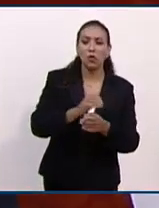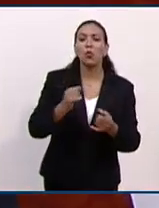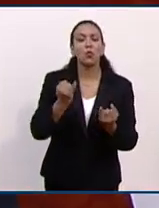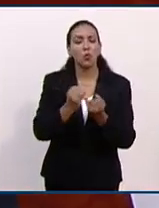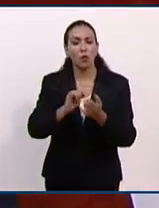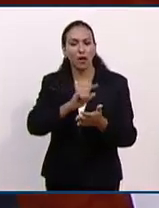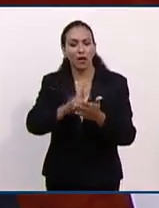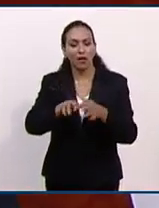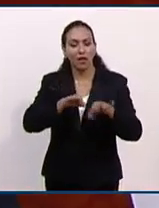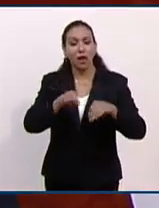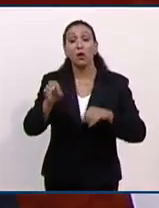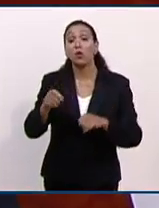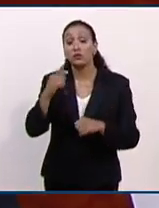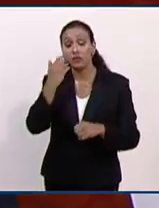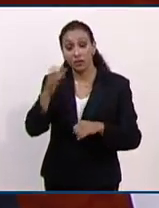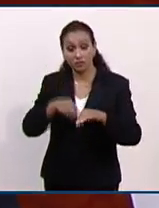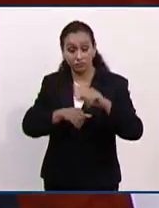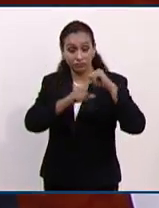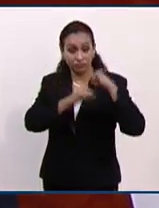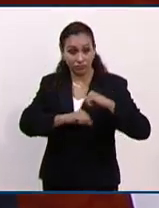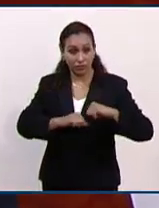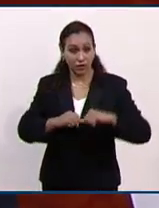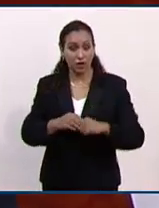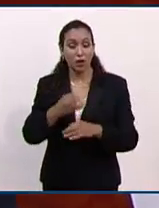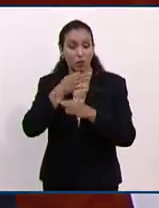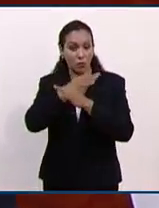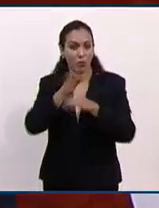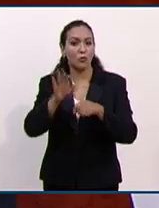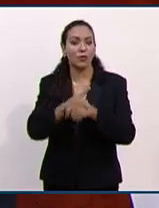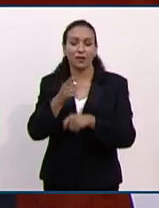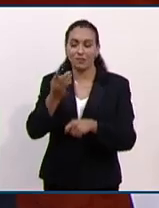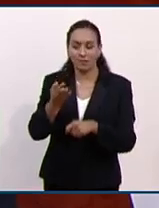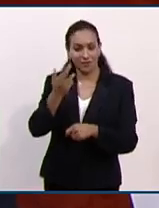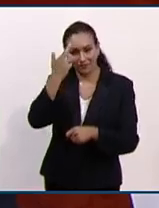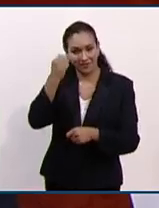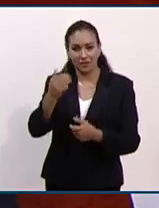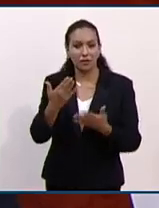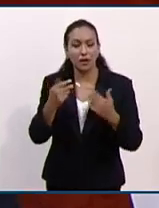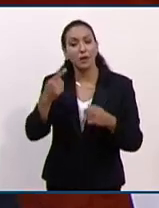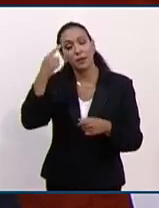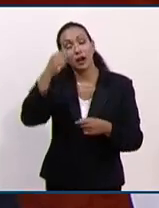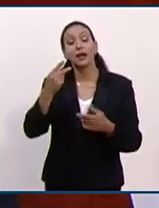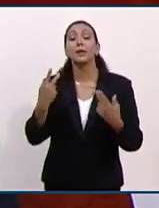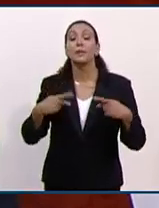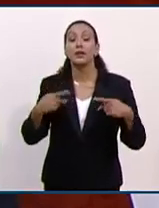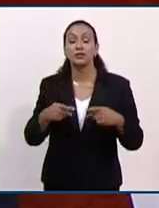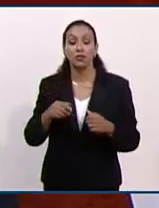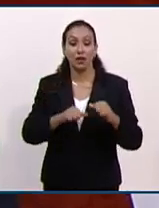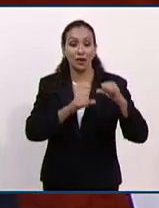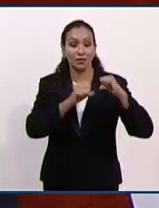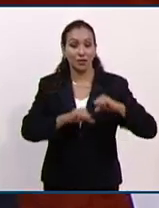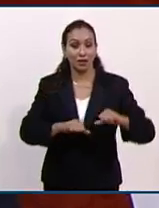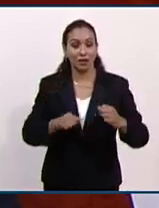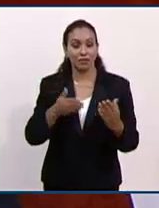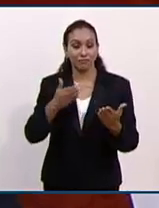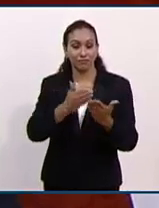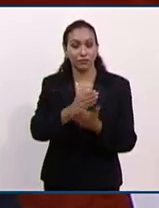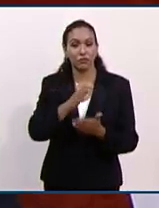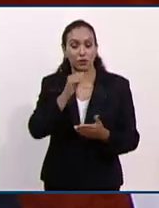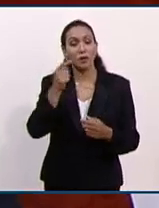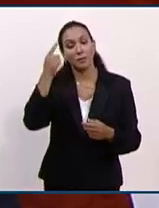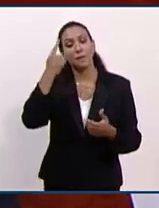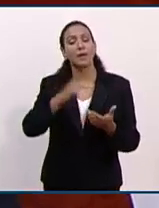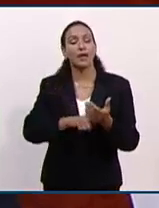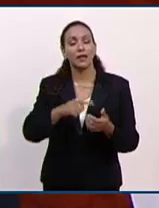acceder a un cargo público, porque impide de manera injustificada que las personas accedan al cargo de titular de la Dirección